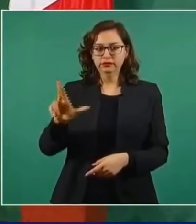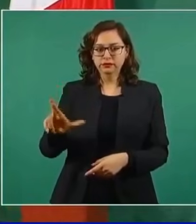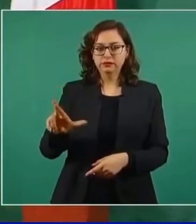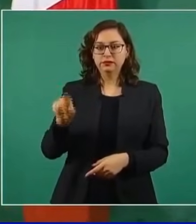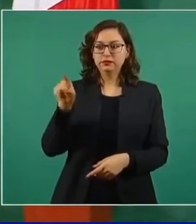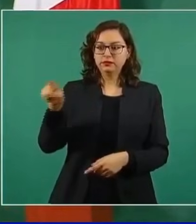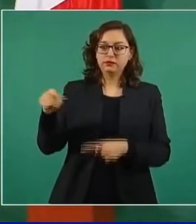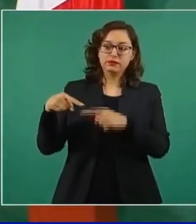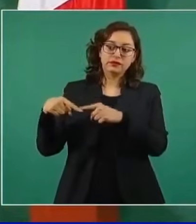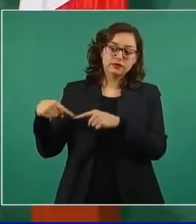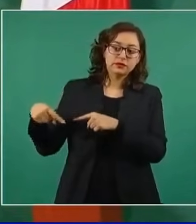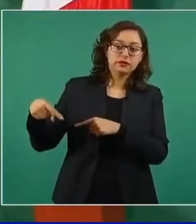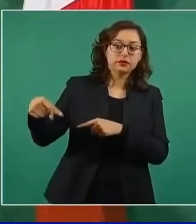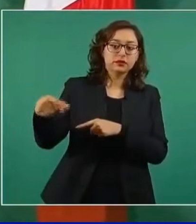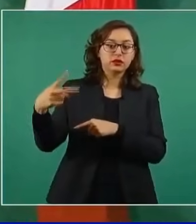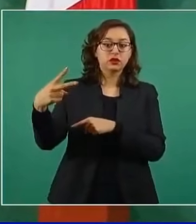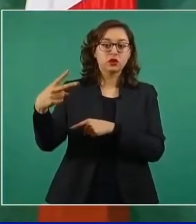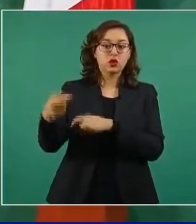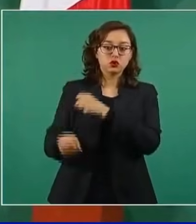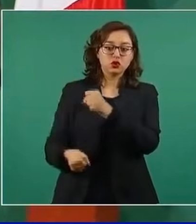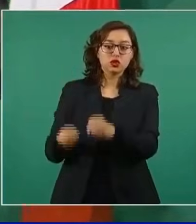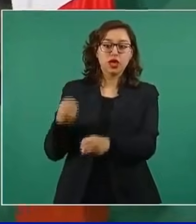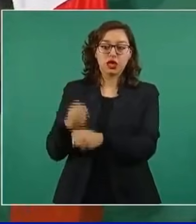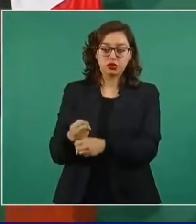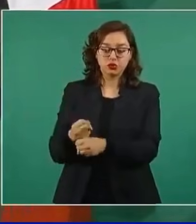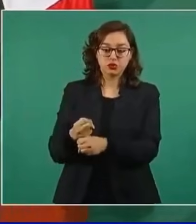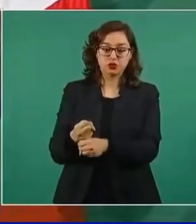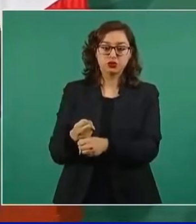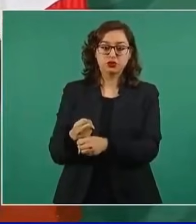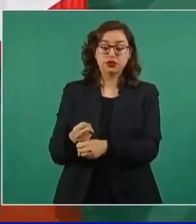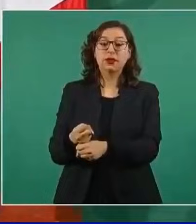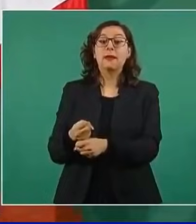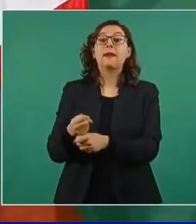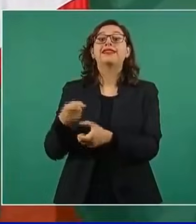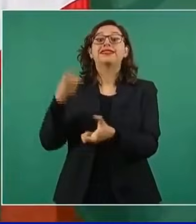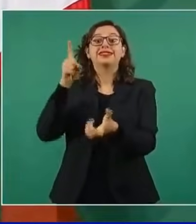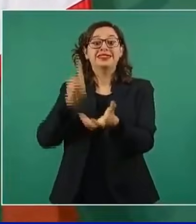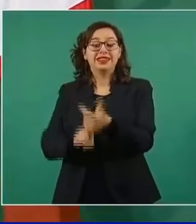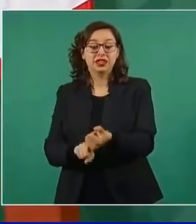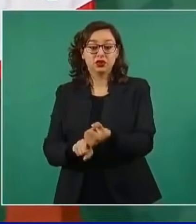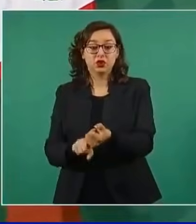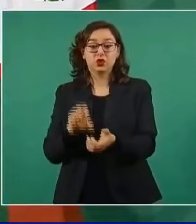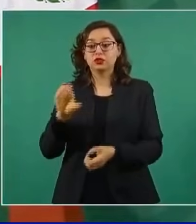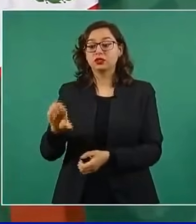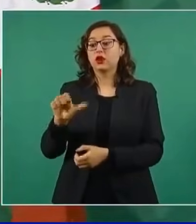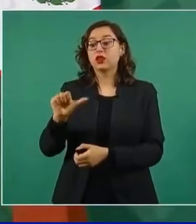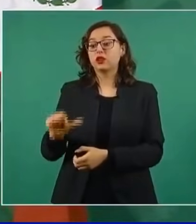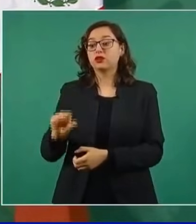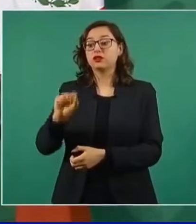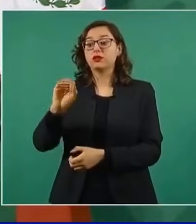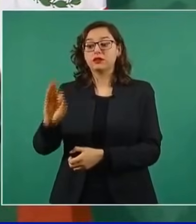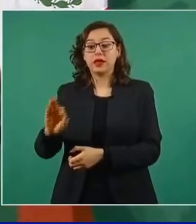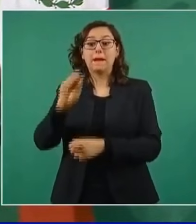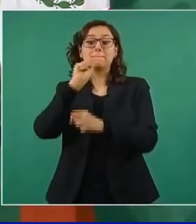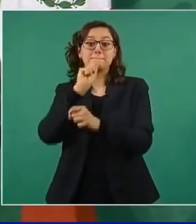ampliaba en 2 años su presidencia en el Consejo de la Judicatura,